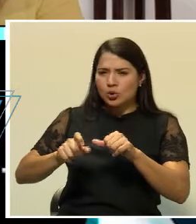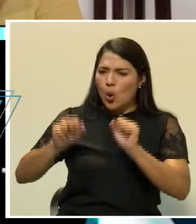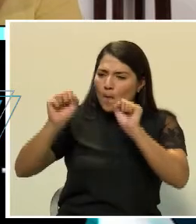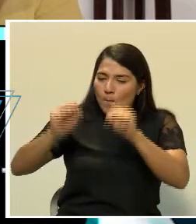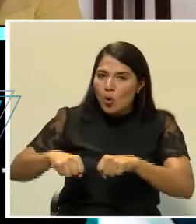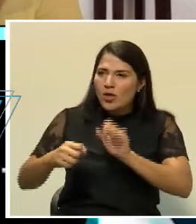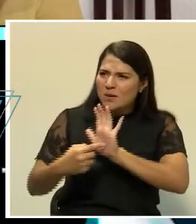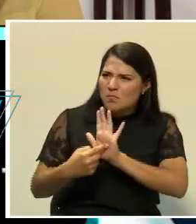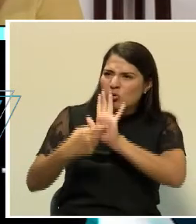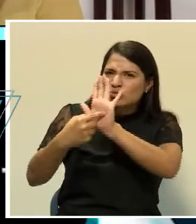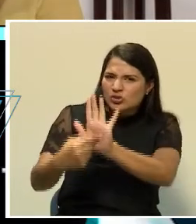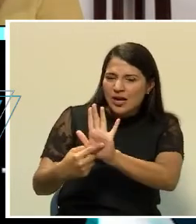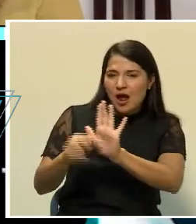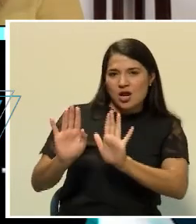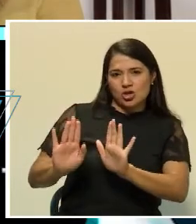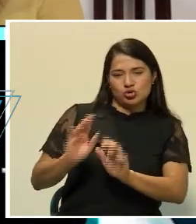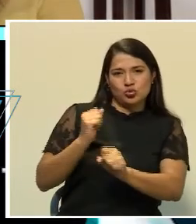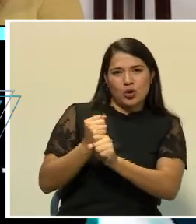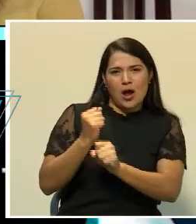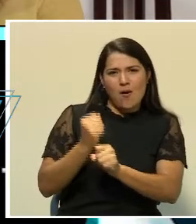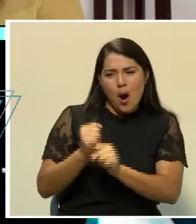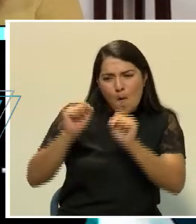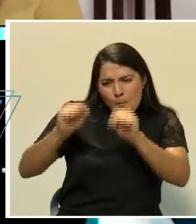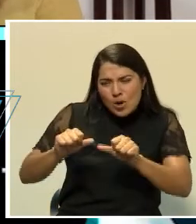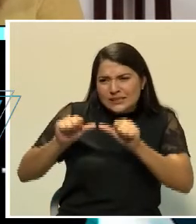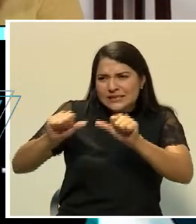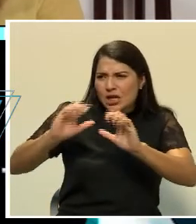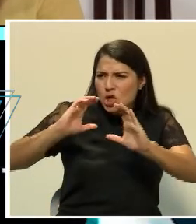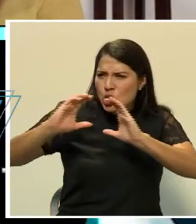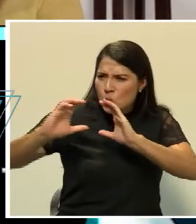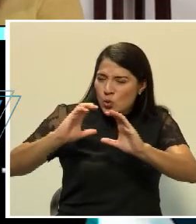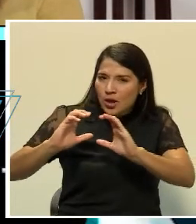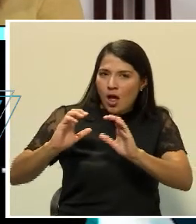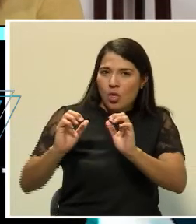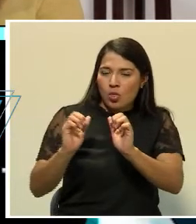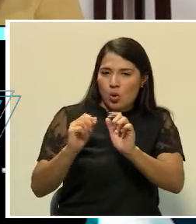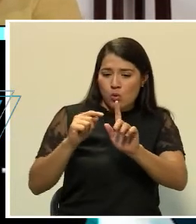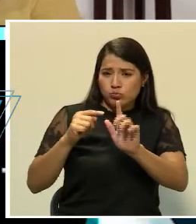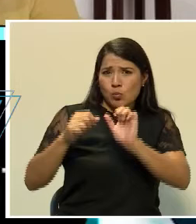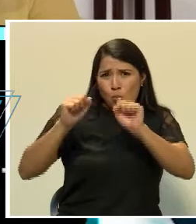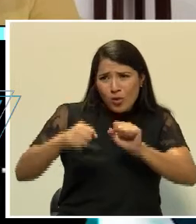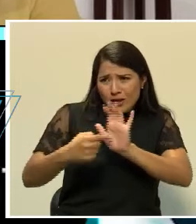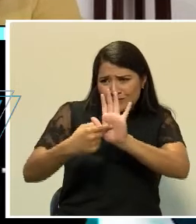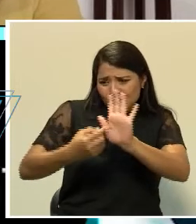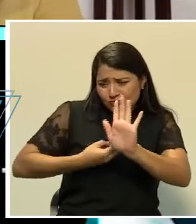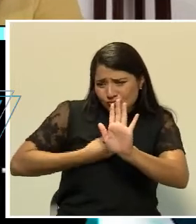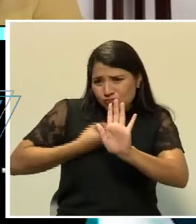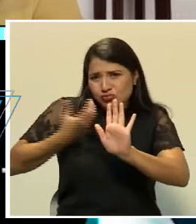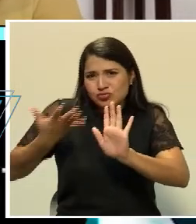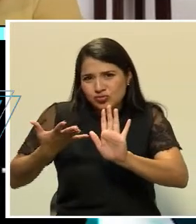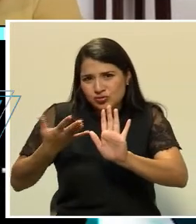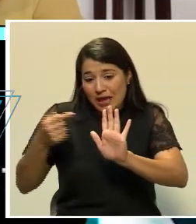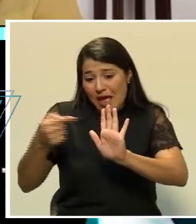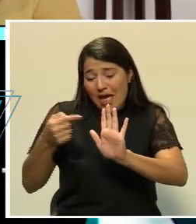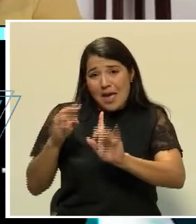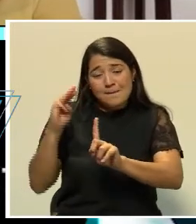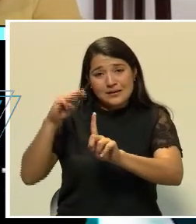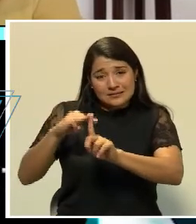poder visibilizarlos, de poder seguir comunicando con sus obras los mensajes que tienen para nosotros. De